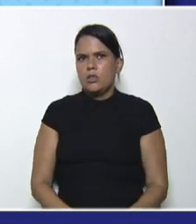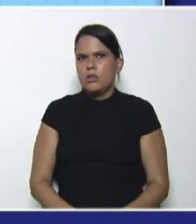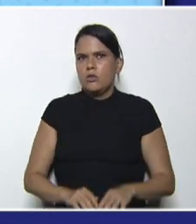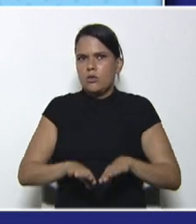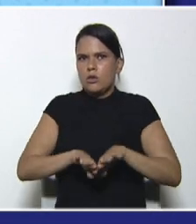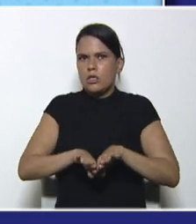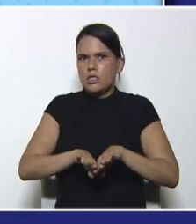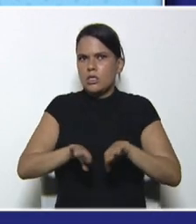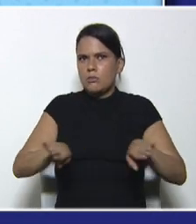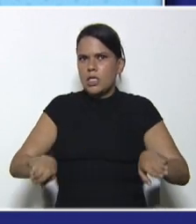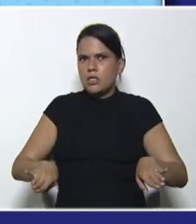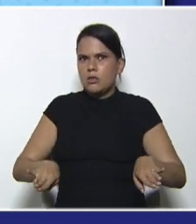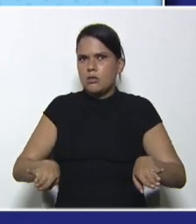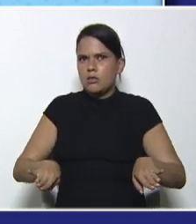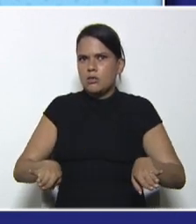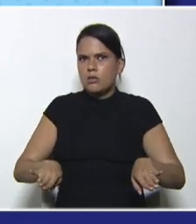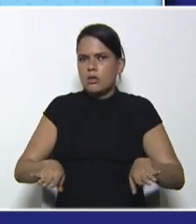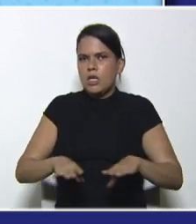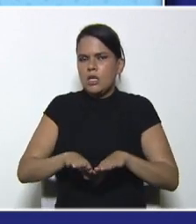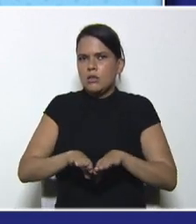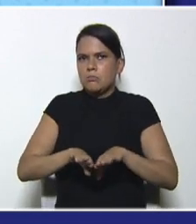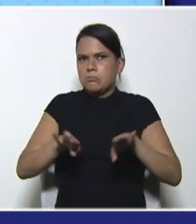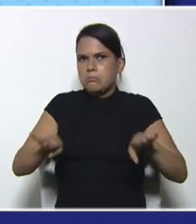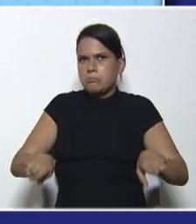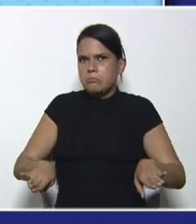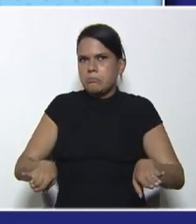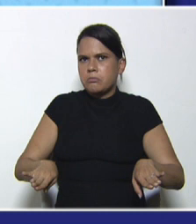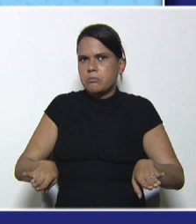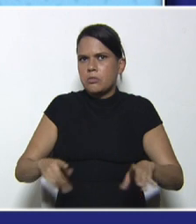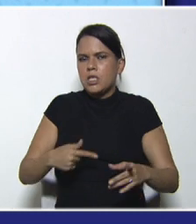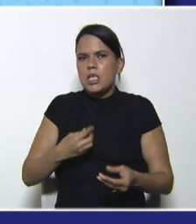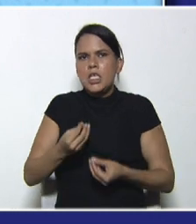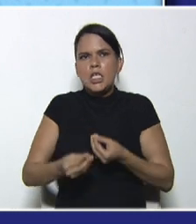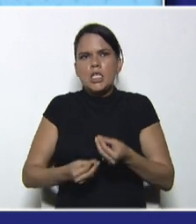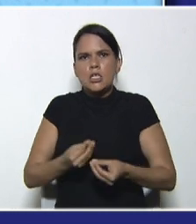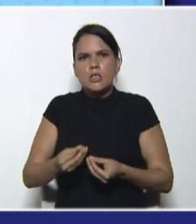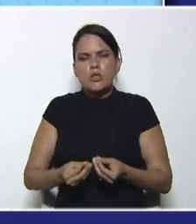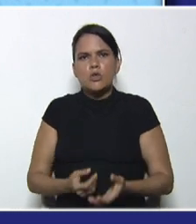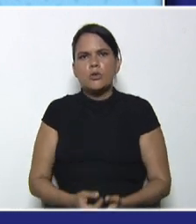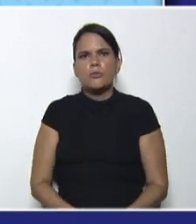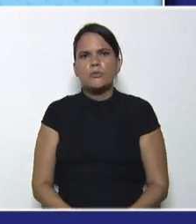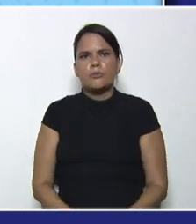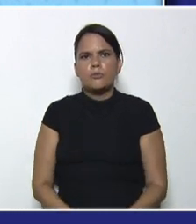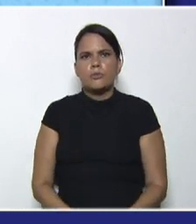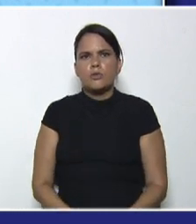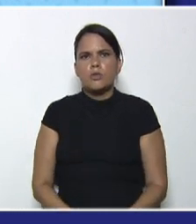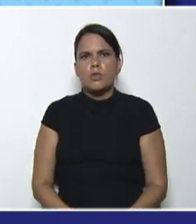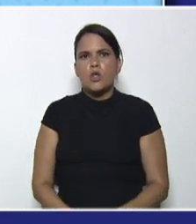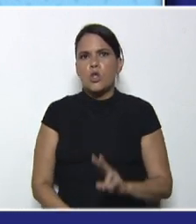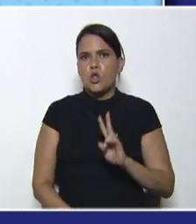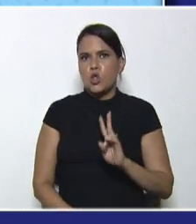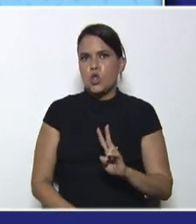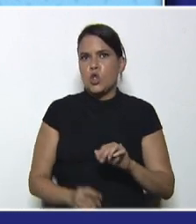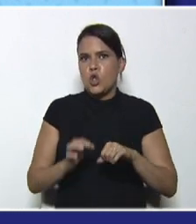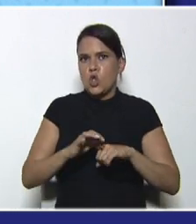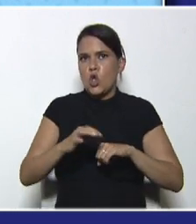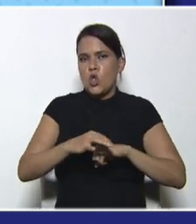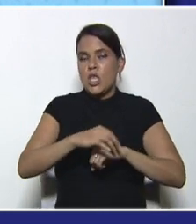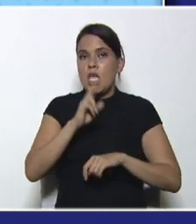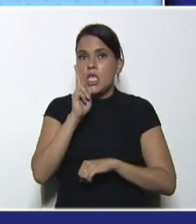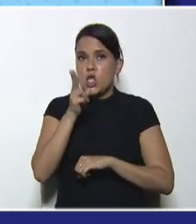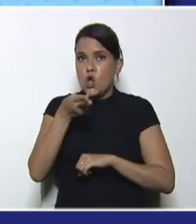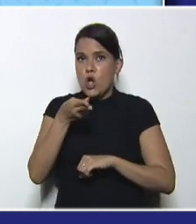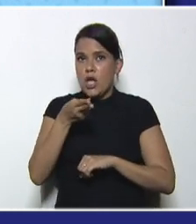reacción. Esa reacción de descomposición me produjo 2 moles de hidrógeno